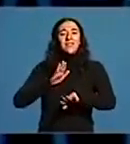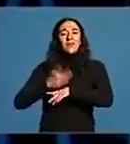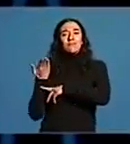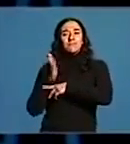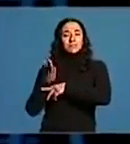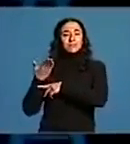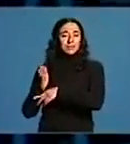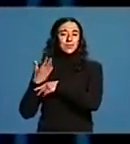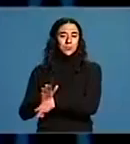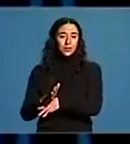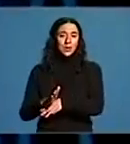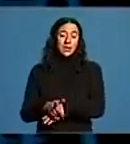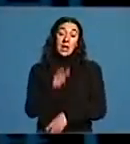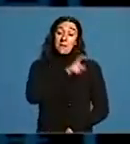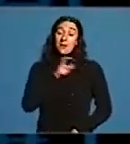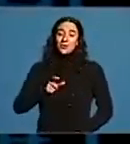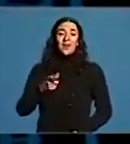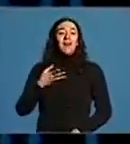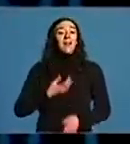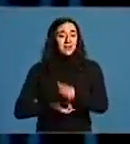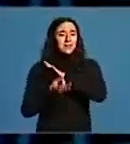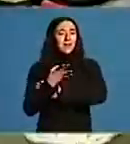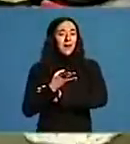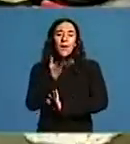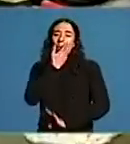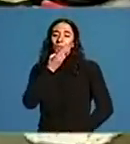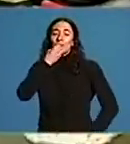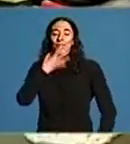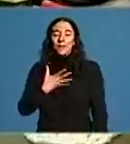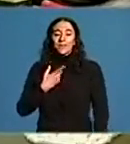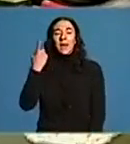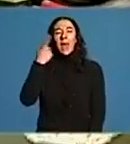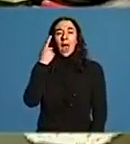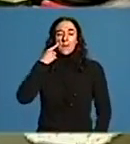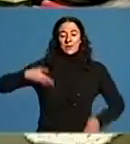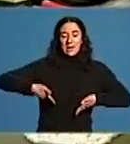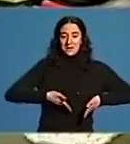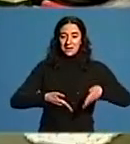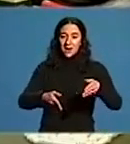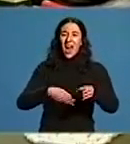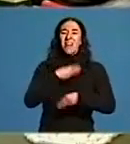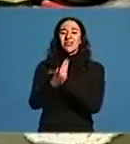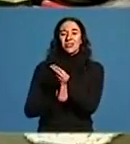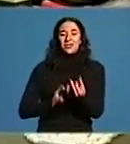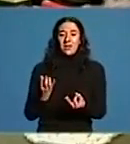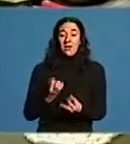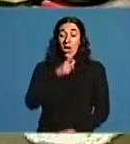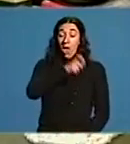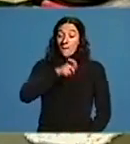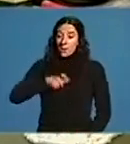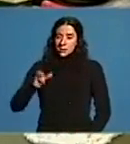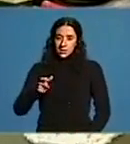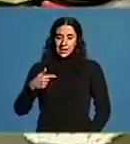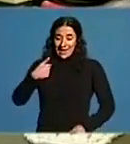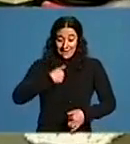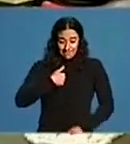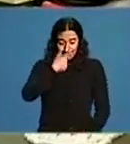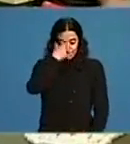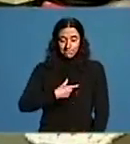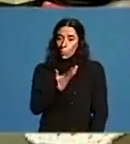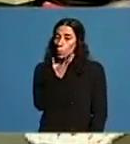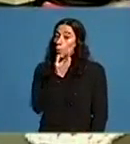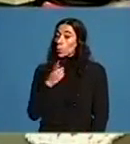aniversario a promoción dos oficios artesanais na Gala Benéfica de Lugo 10, celebrado pasado mes de abril en conmemoración á Muralla Romana.